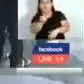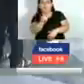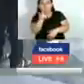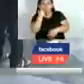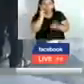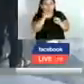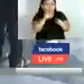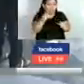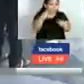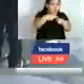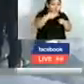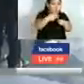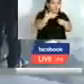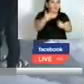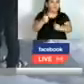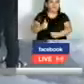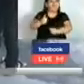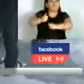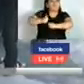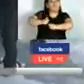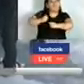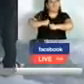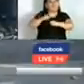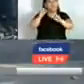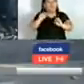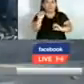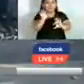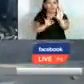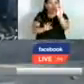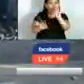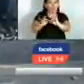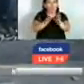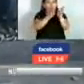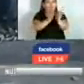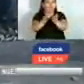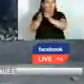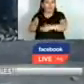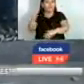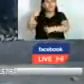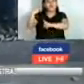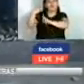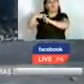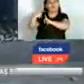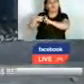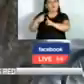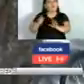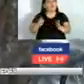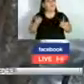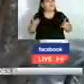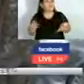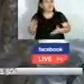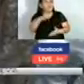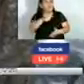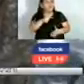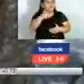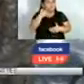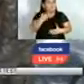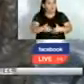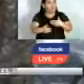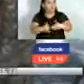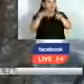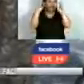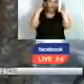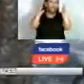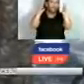la Fuerza Armada se tienen listas para el proceso de reclutamiento correspondiente para el mes de abril, por lo que espera que las acciones en materia